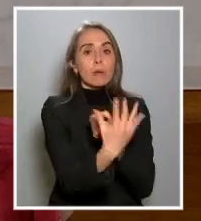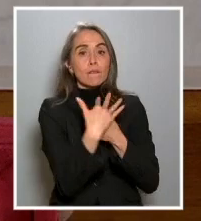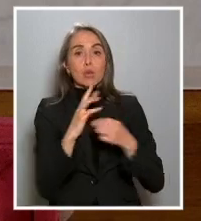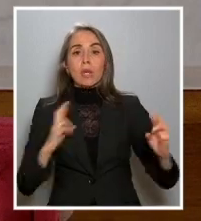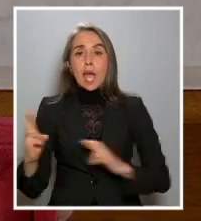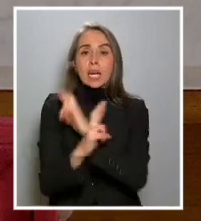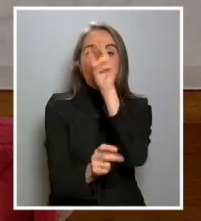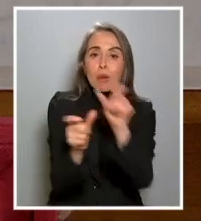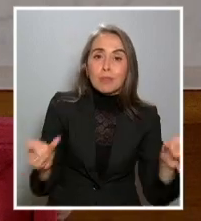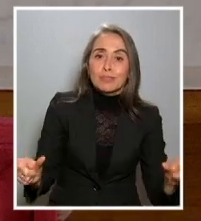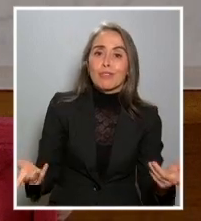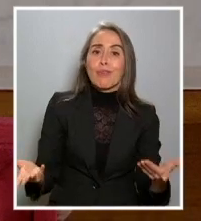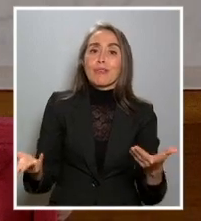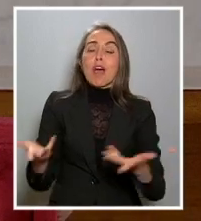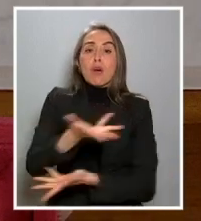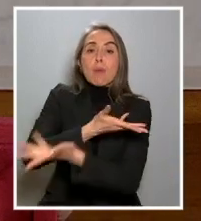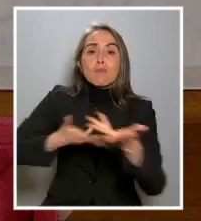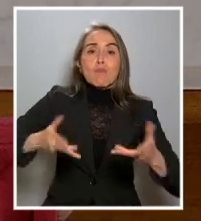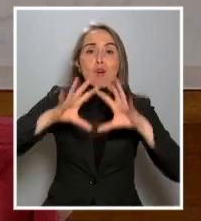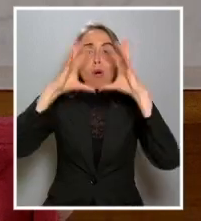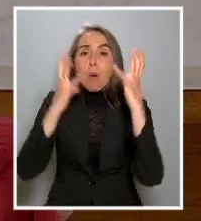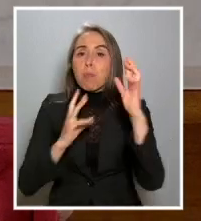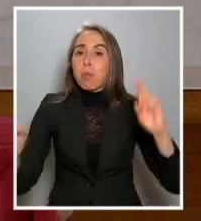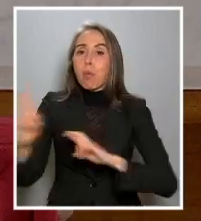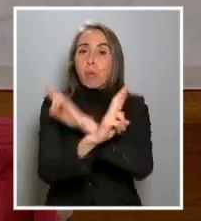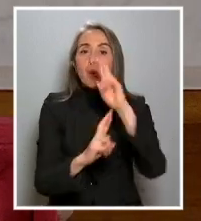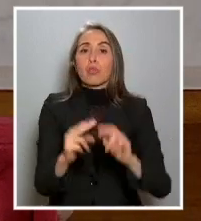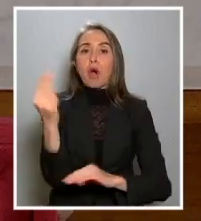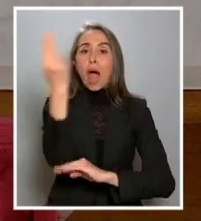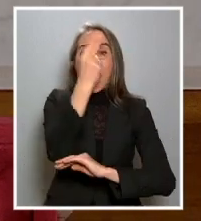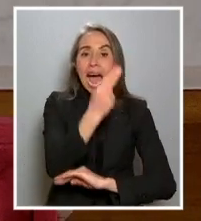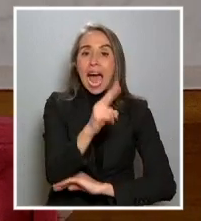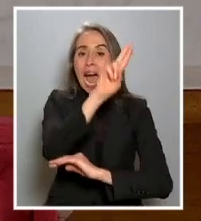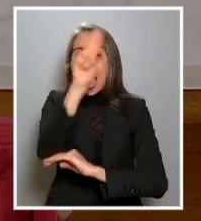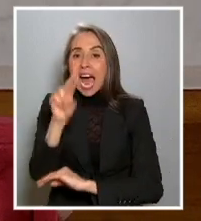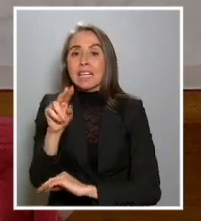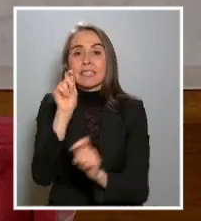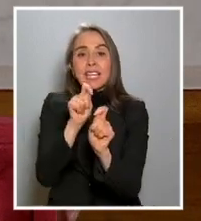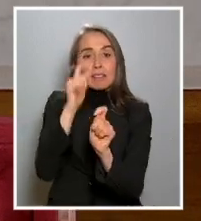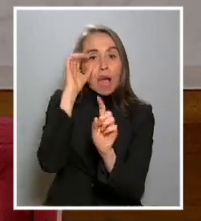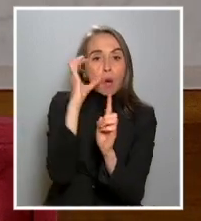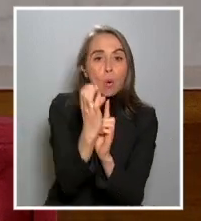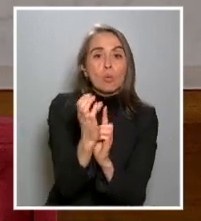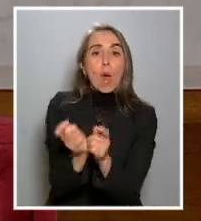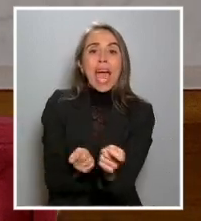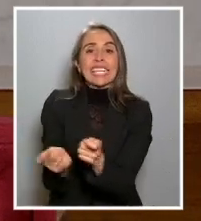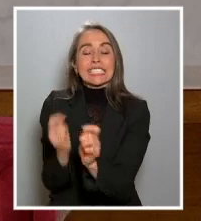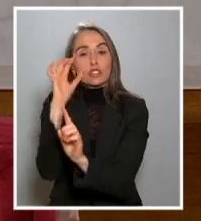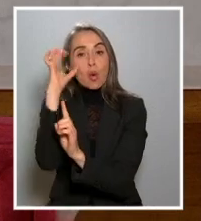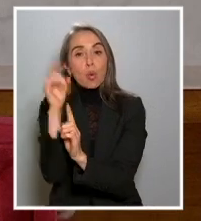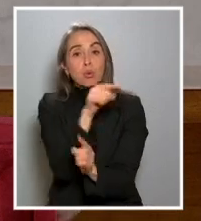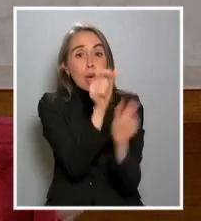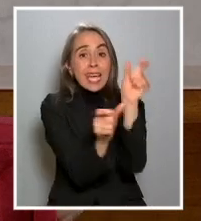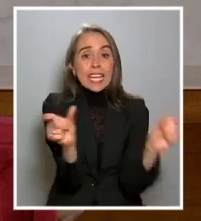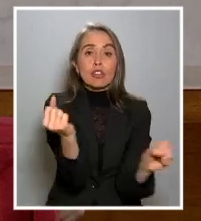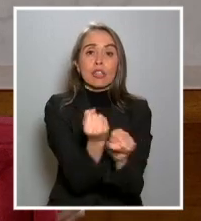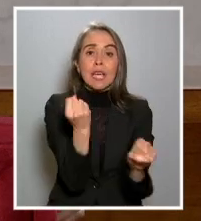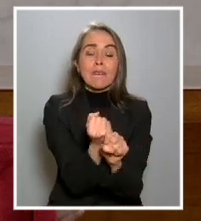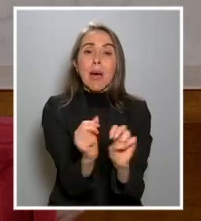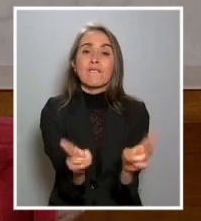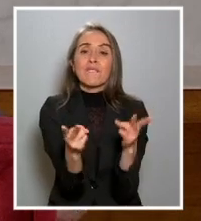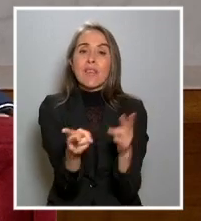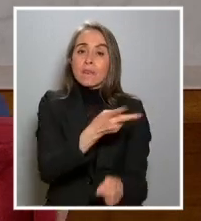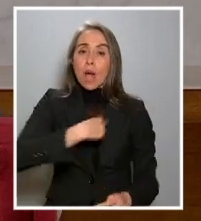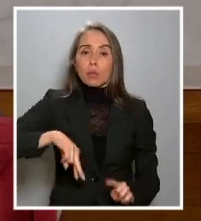nuestra interacción con el mundo. Y son los artistas, los cultores y los gestores culturales quienes trabajan por mantener viva